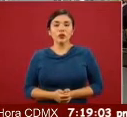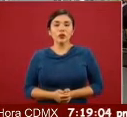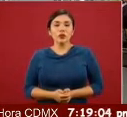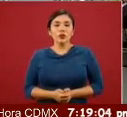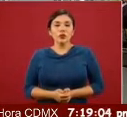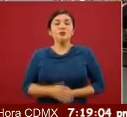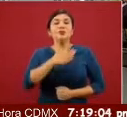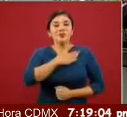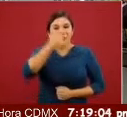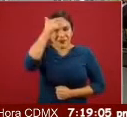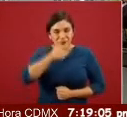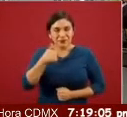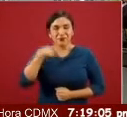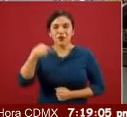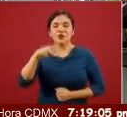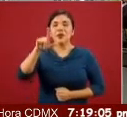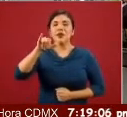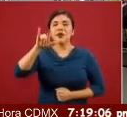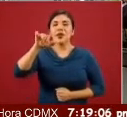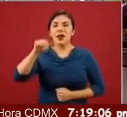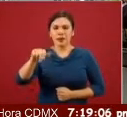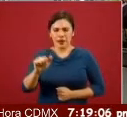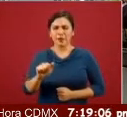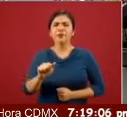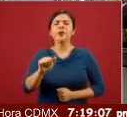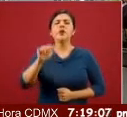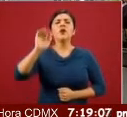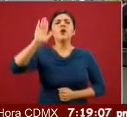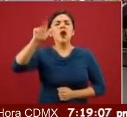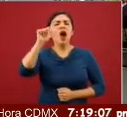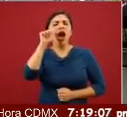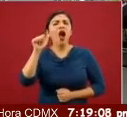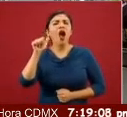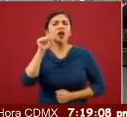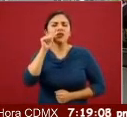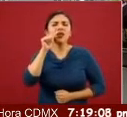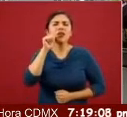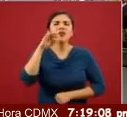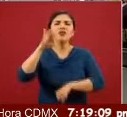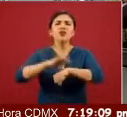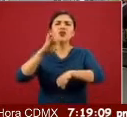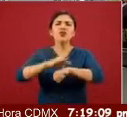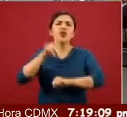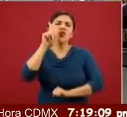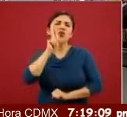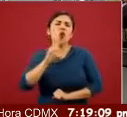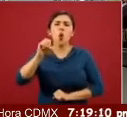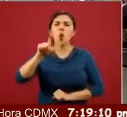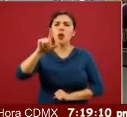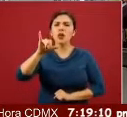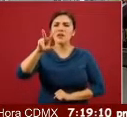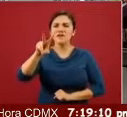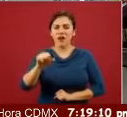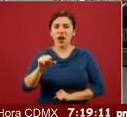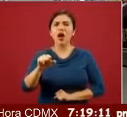Buenas noches, Liliana Noble de Pulso Saludable. Doctor Gatell, ayer decía la doctora Oliva sobre los